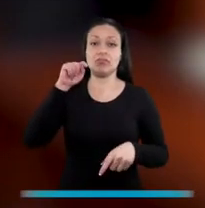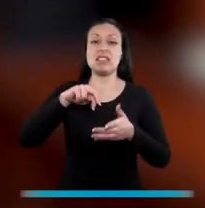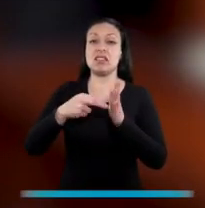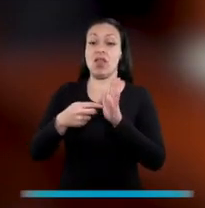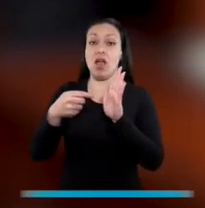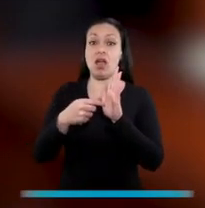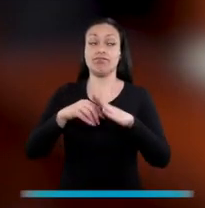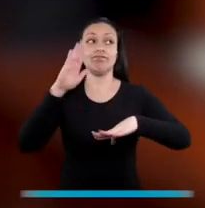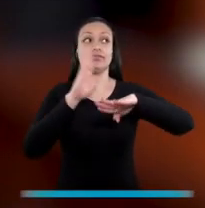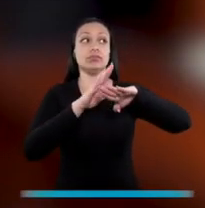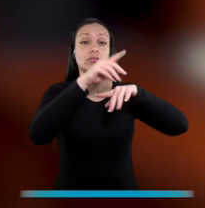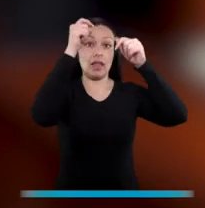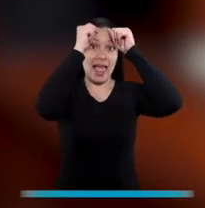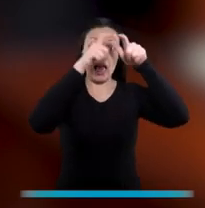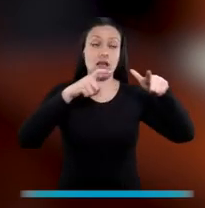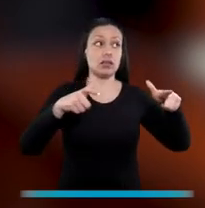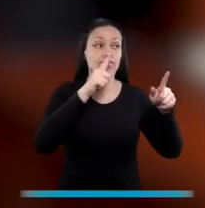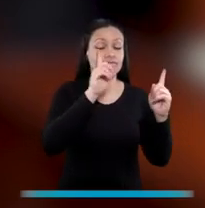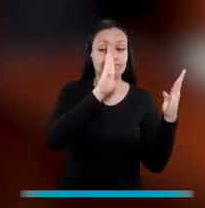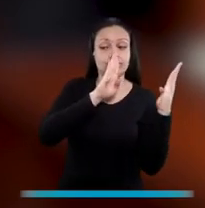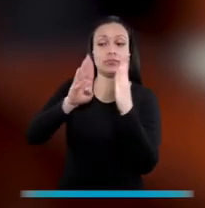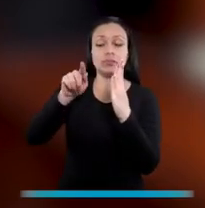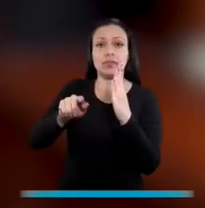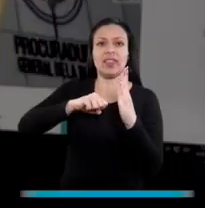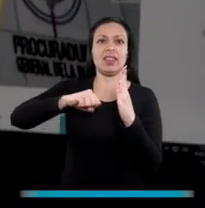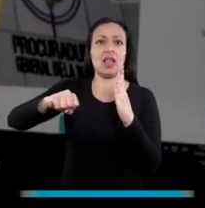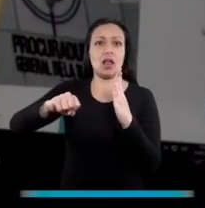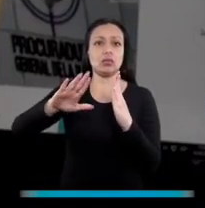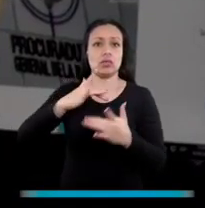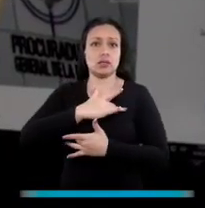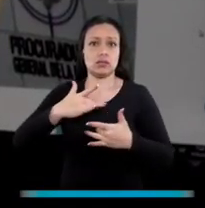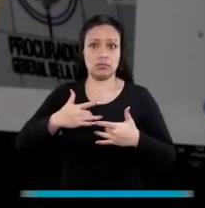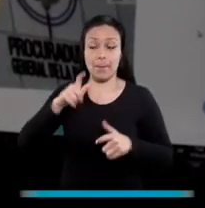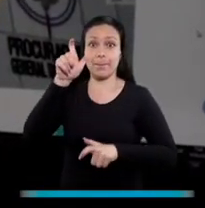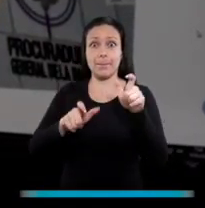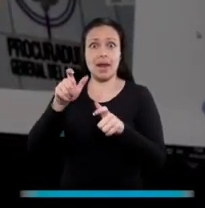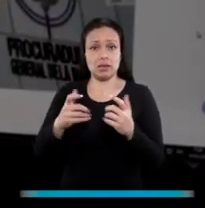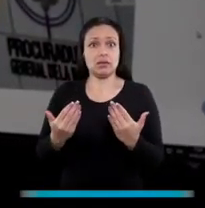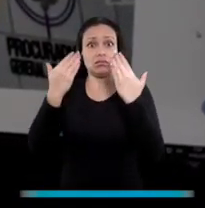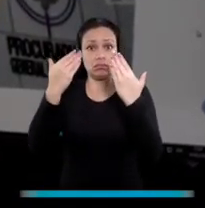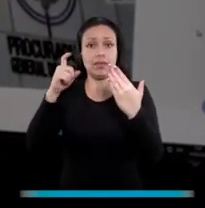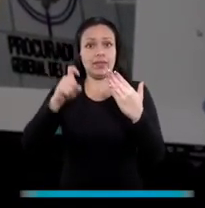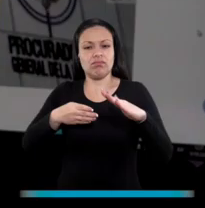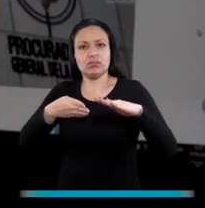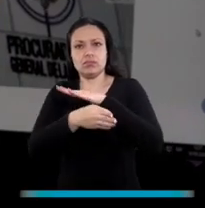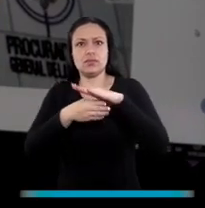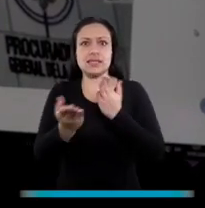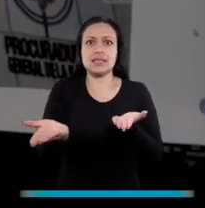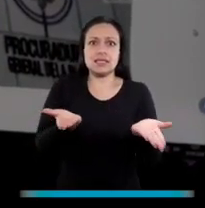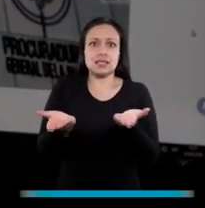Y puso en evidencia la necesidad de que el Estado priorice el derecho a la salud y facilite a los ciudadanos el acceso a servicios